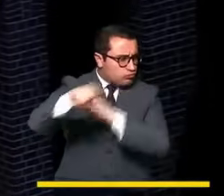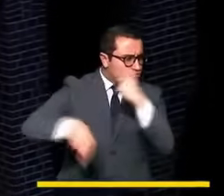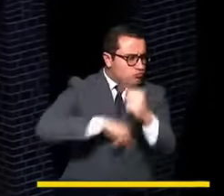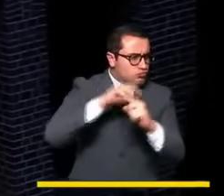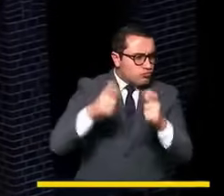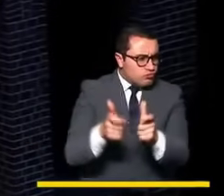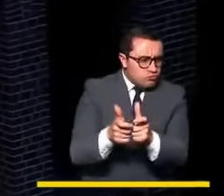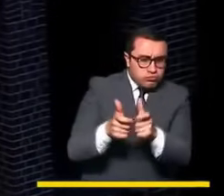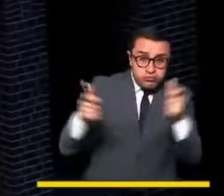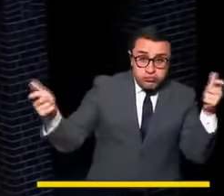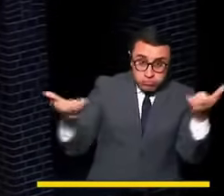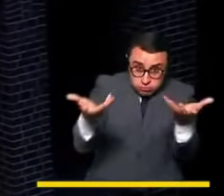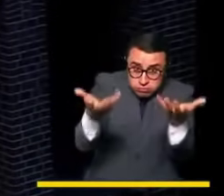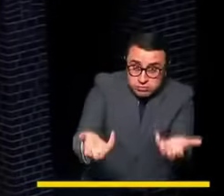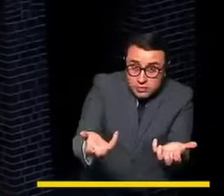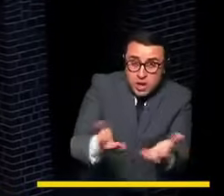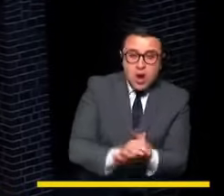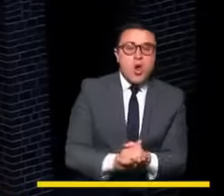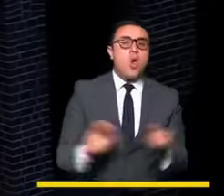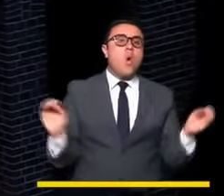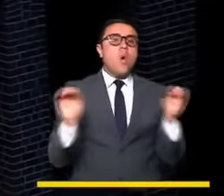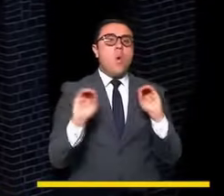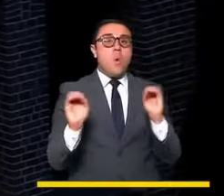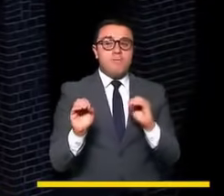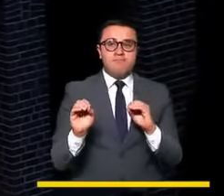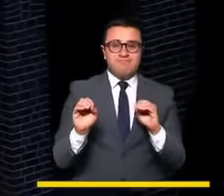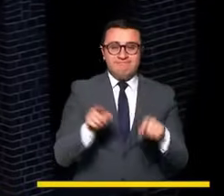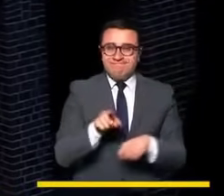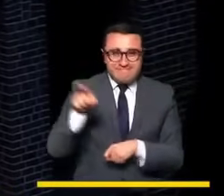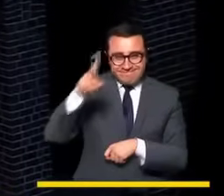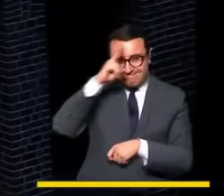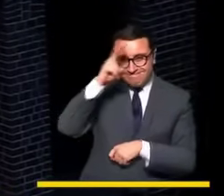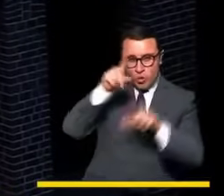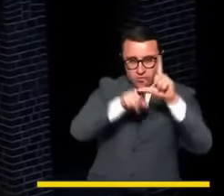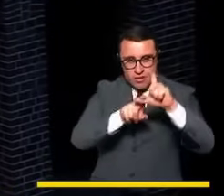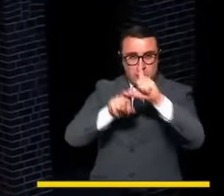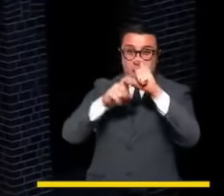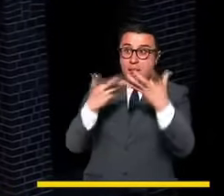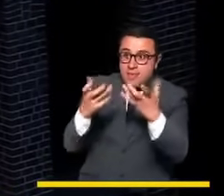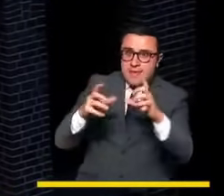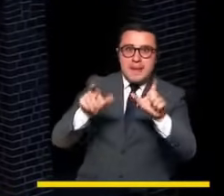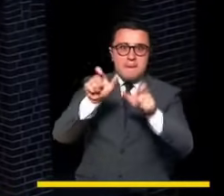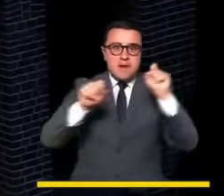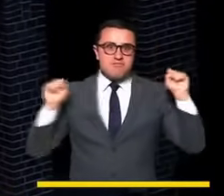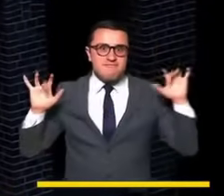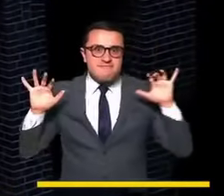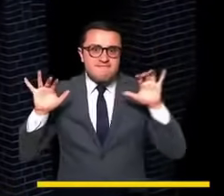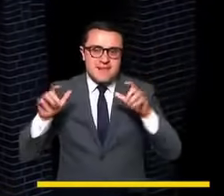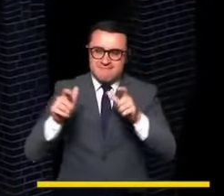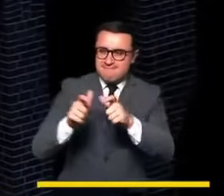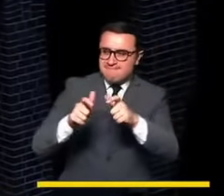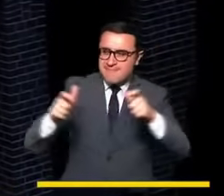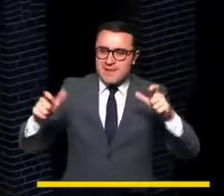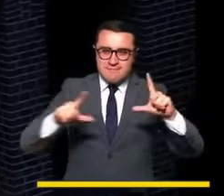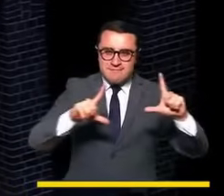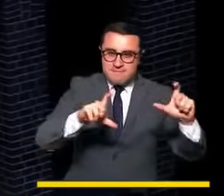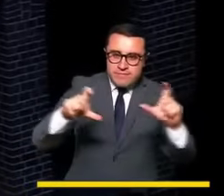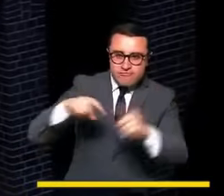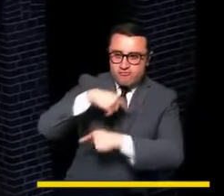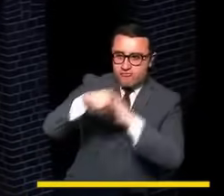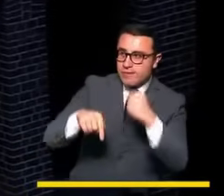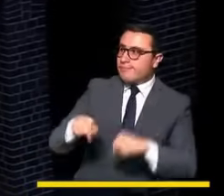si queremos desarrollar turismo norte de La Guajira, pues obviamente cualquiera sabe que hay que tener policía